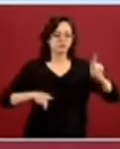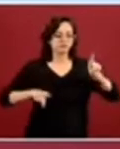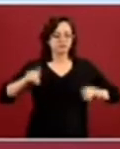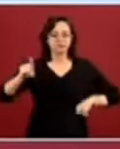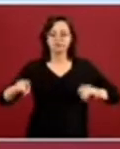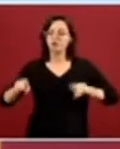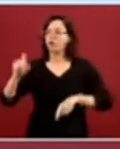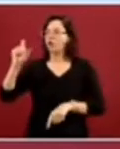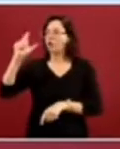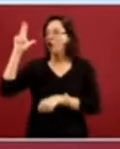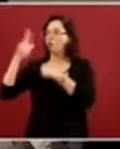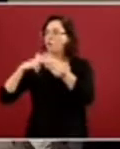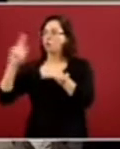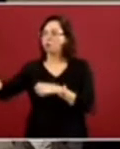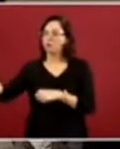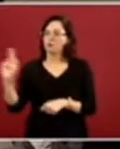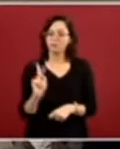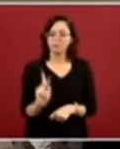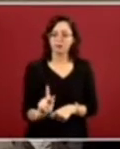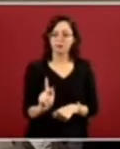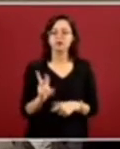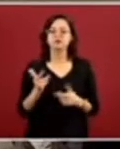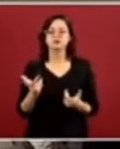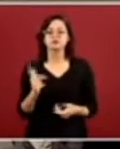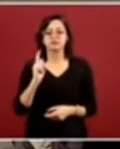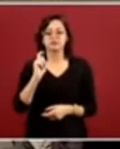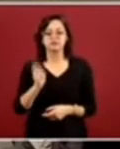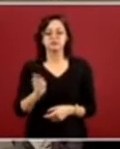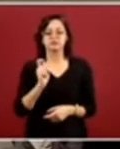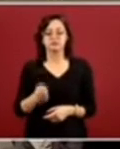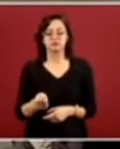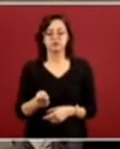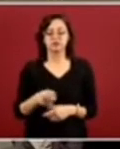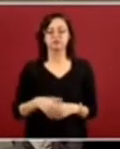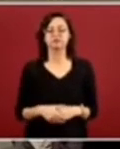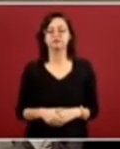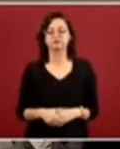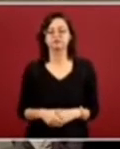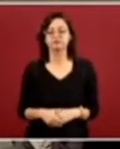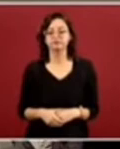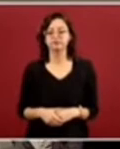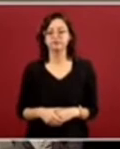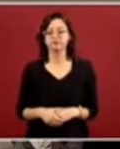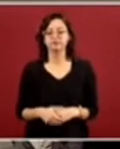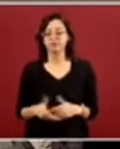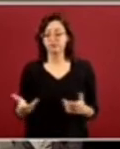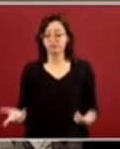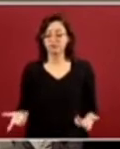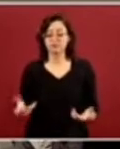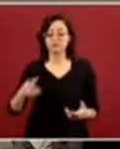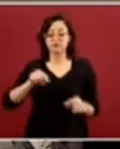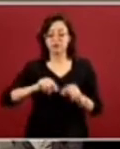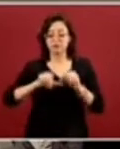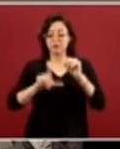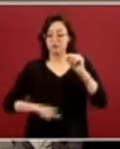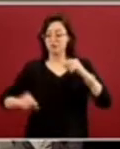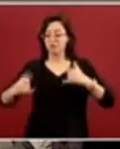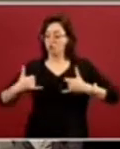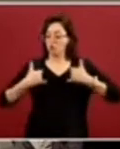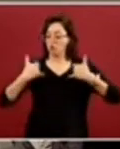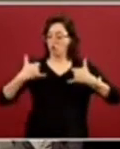quiere decir? Que tenemos un elemento que no es necesariamente algo que nos va a